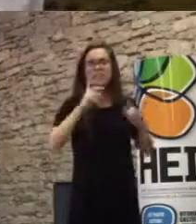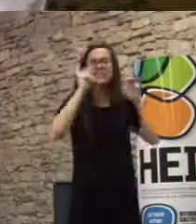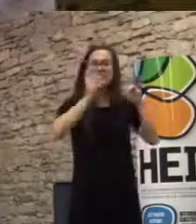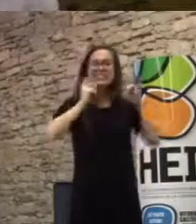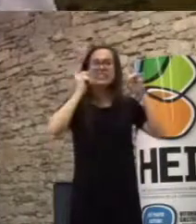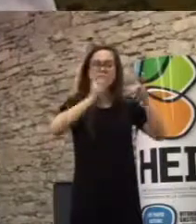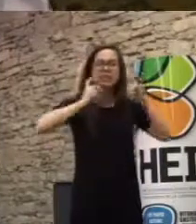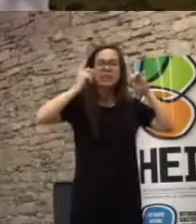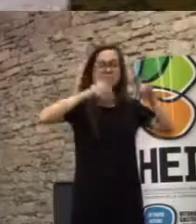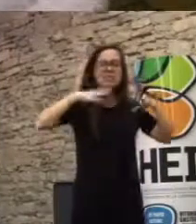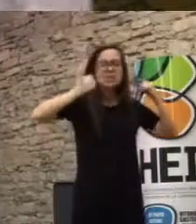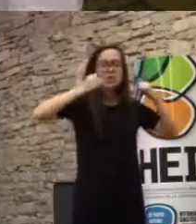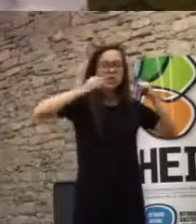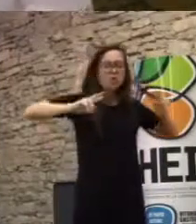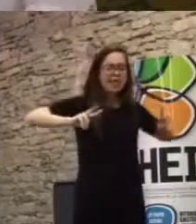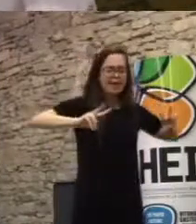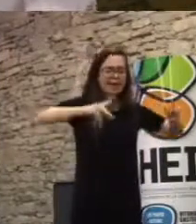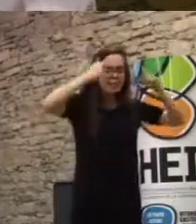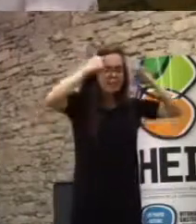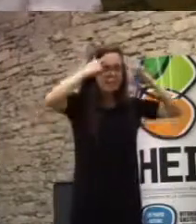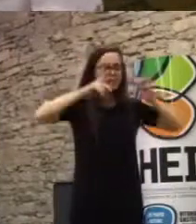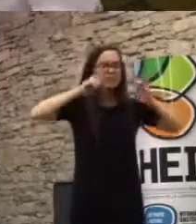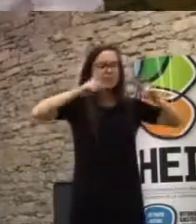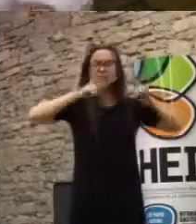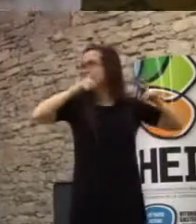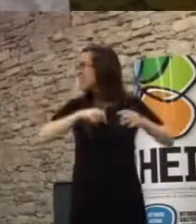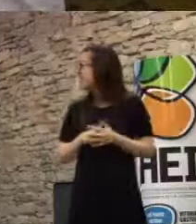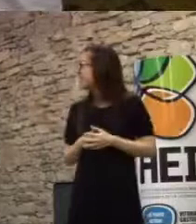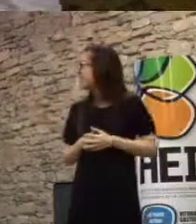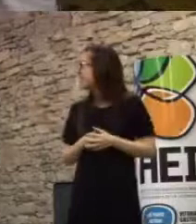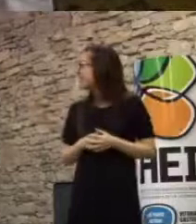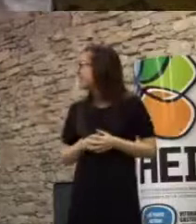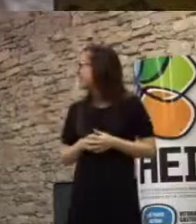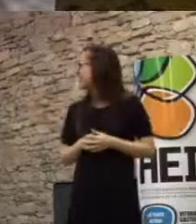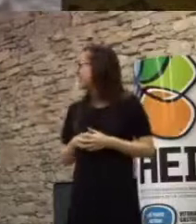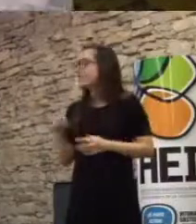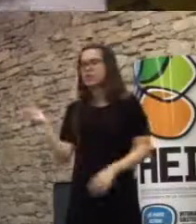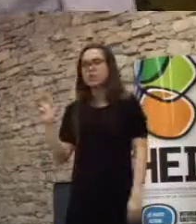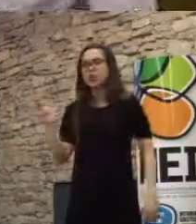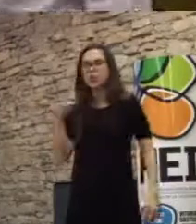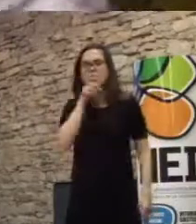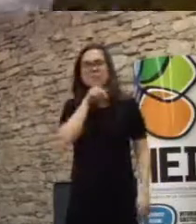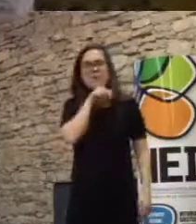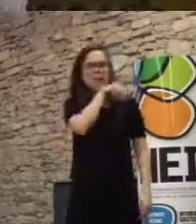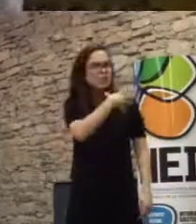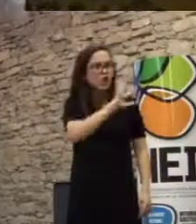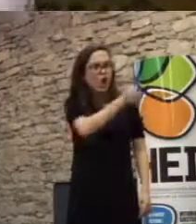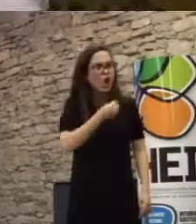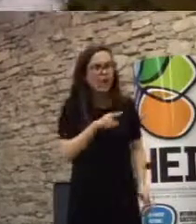con el plan rock y ahí intenta a cogerlo no no no no no